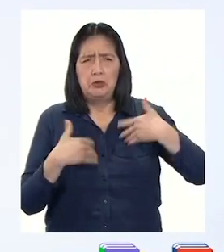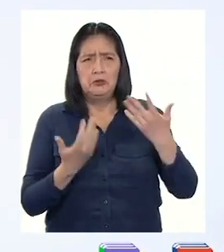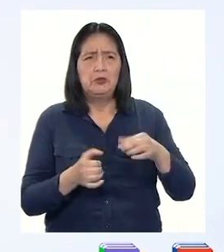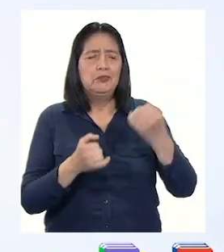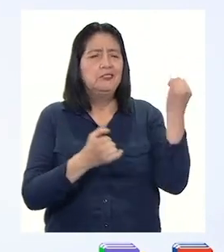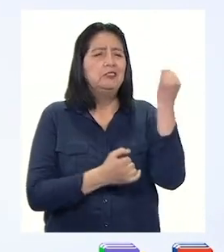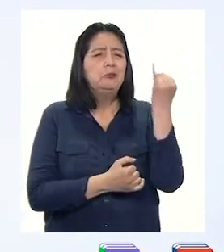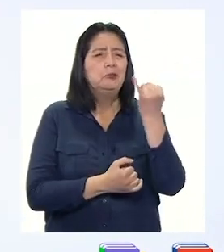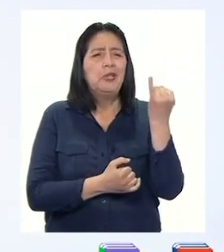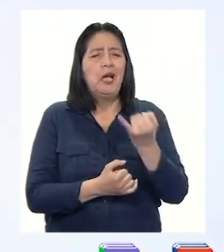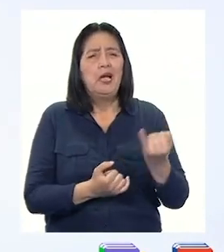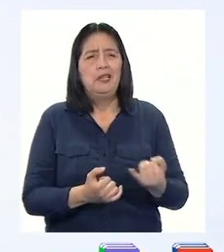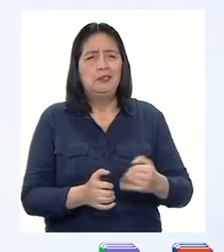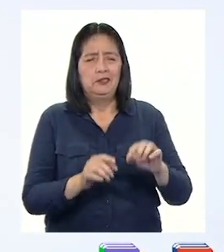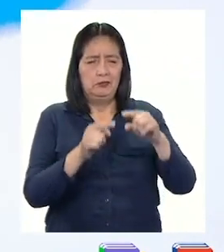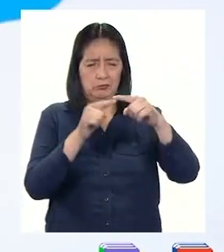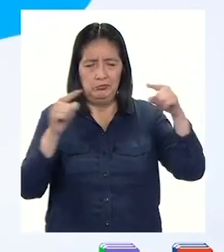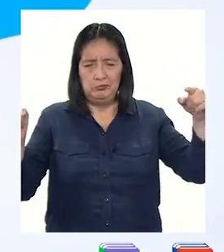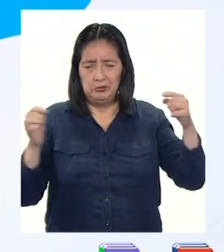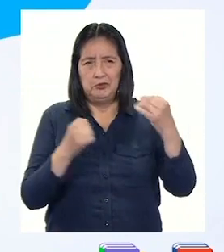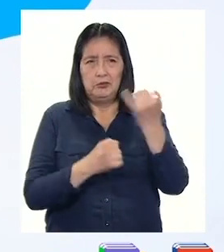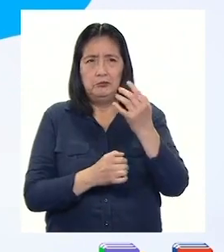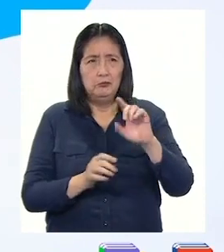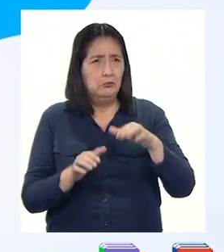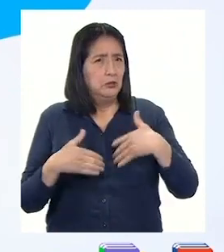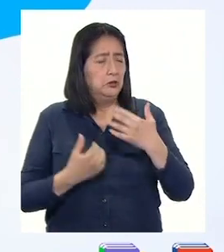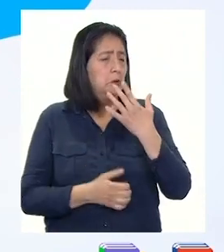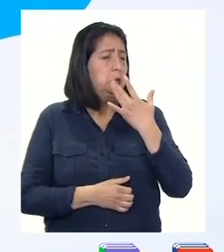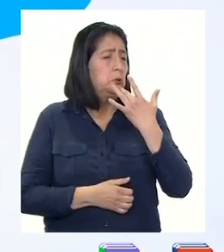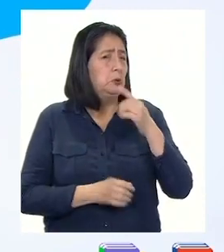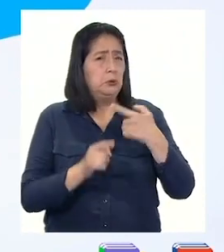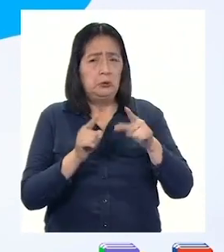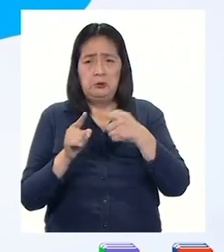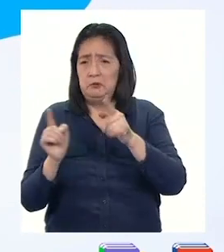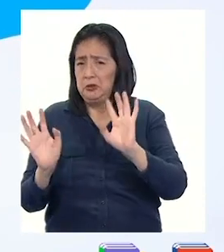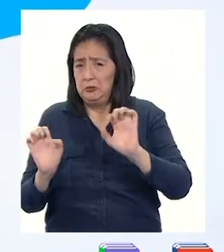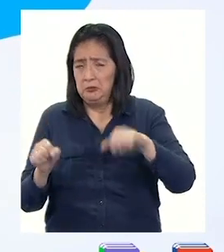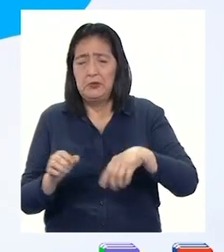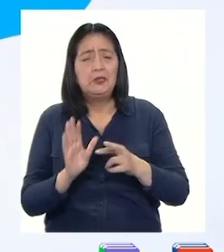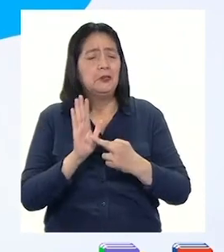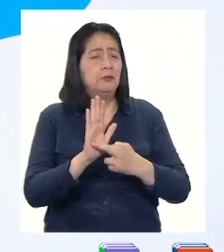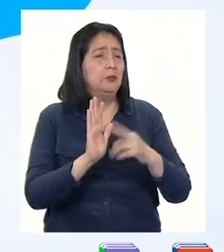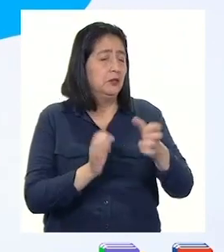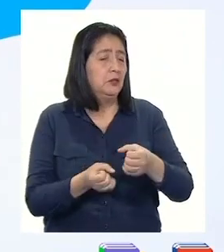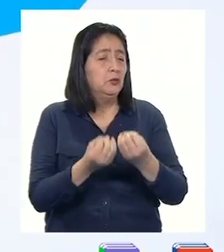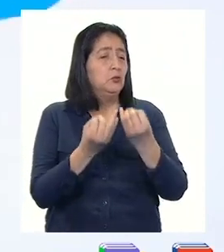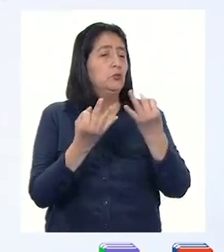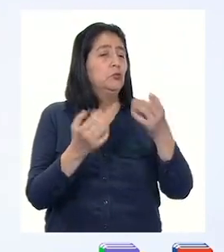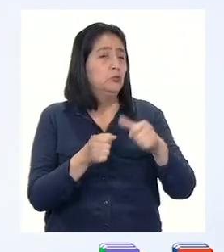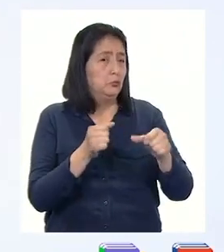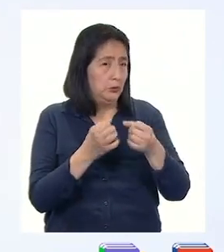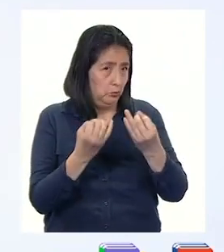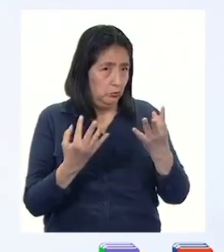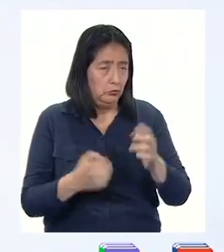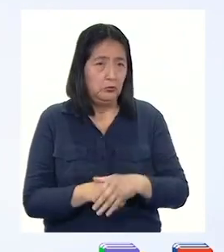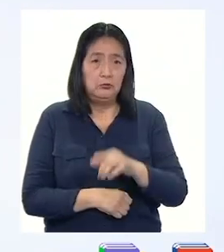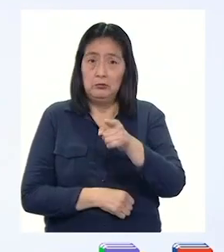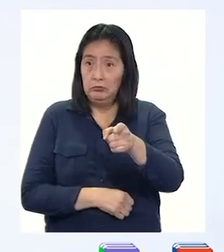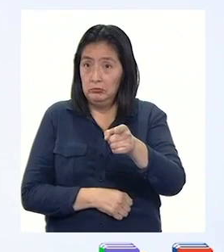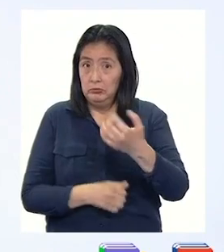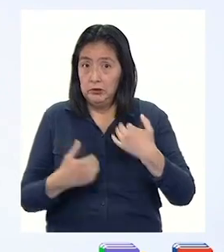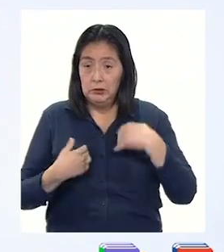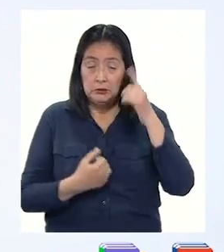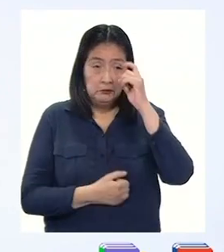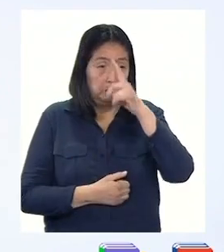y dibujarlos. Pueden usar colores diferentes para poder representar las cantidades. Y si